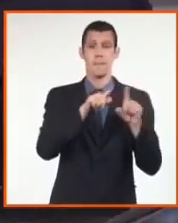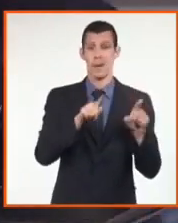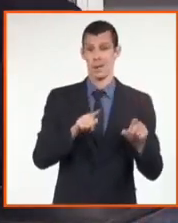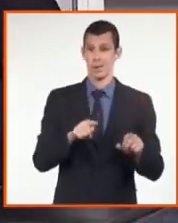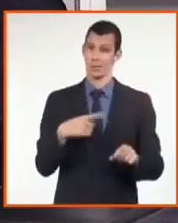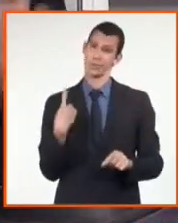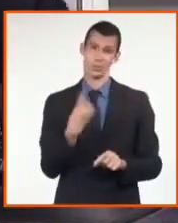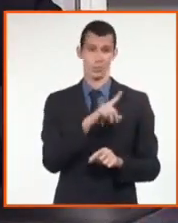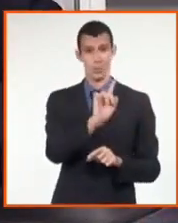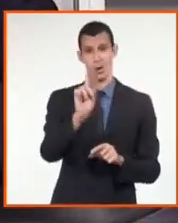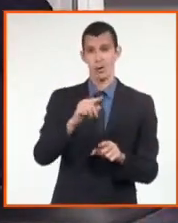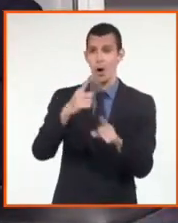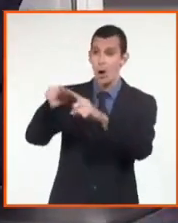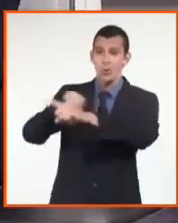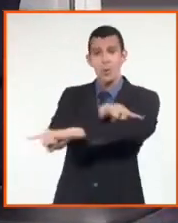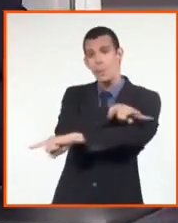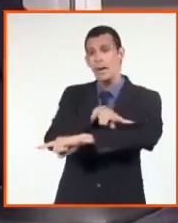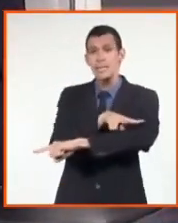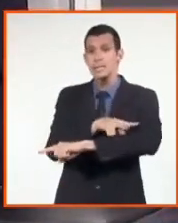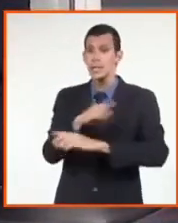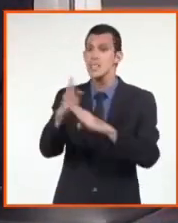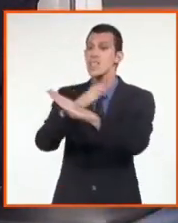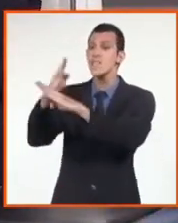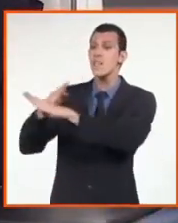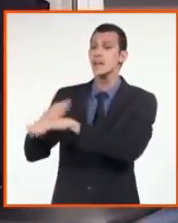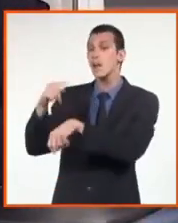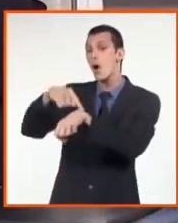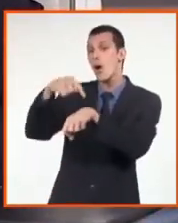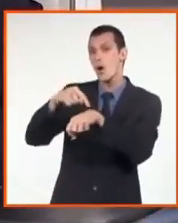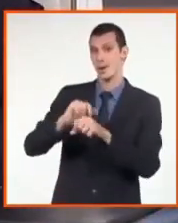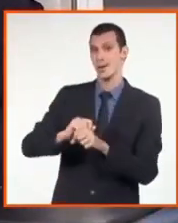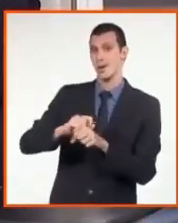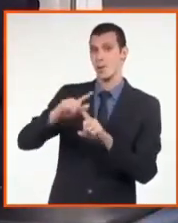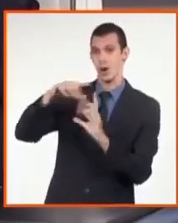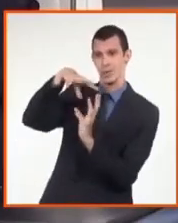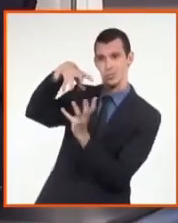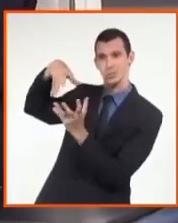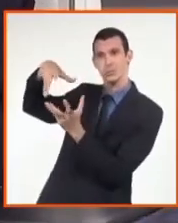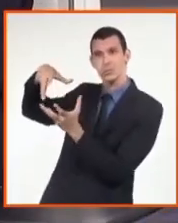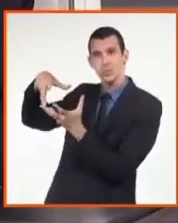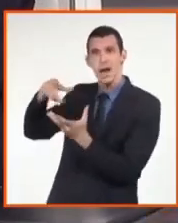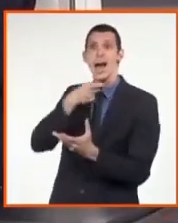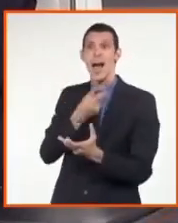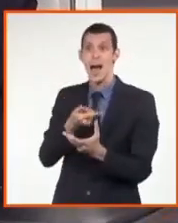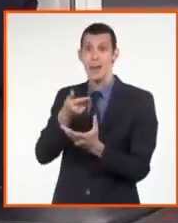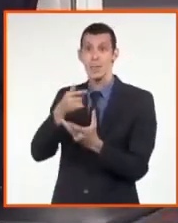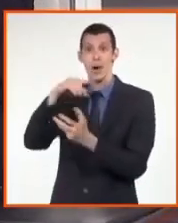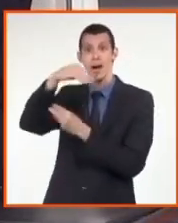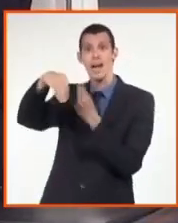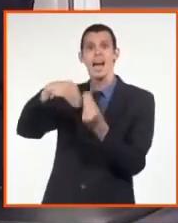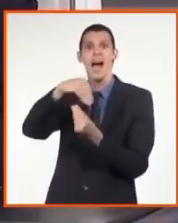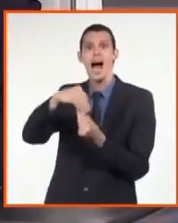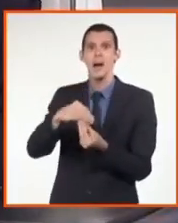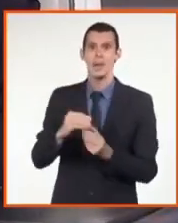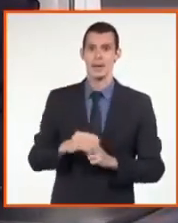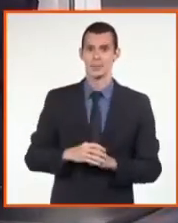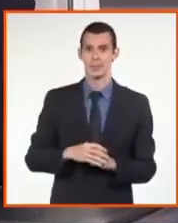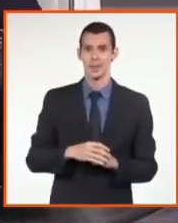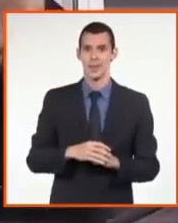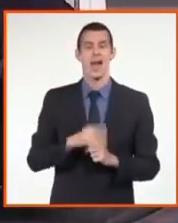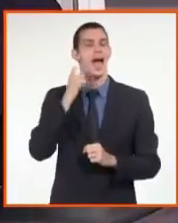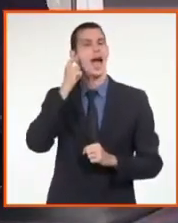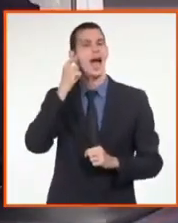había votado tenemos 14 horas de diferencia con fiji tenemos 12 horas de diferencia con Japón con china no con Asia central